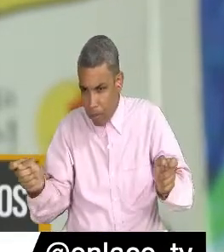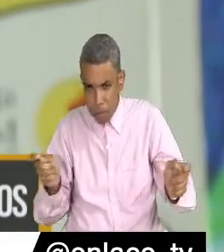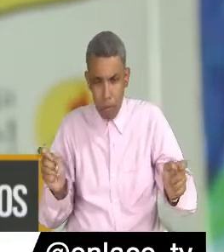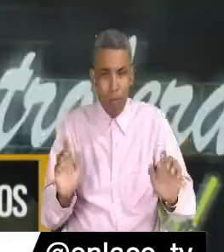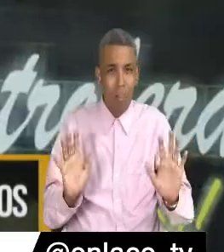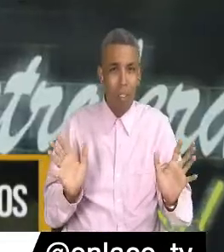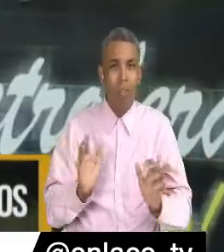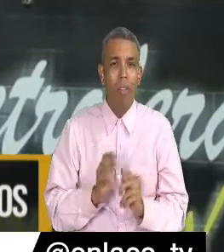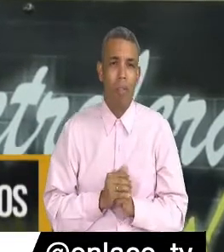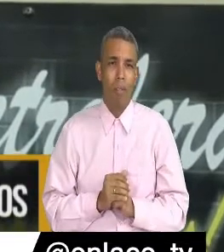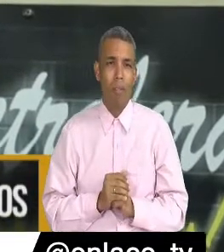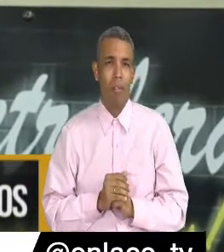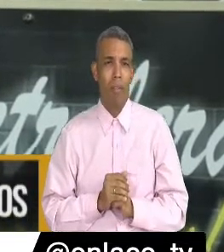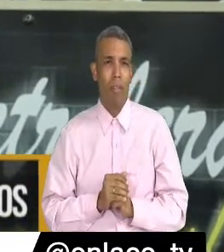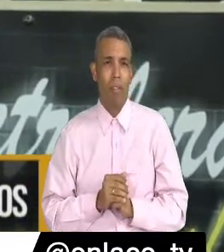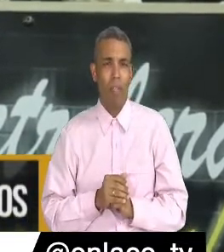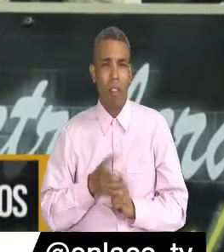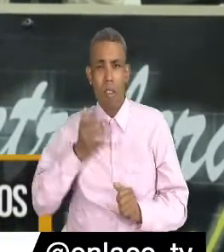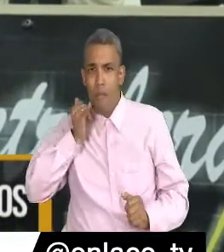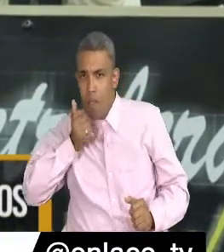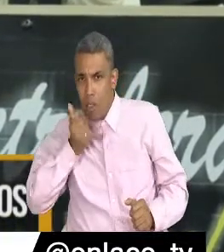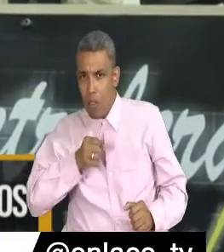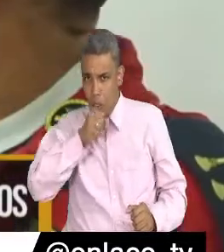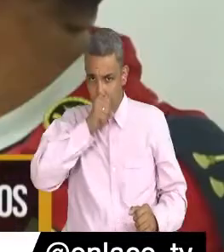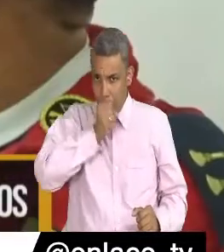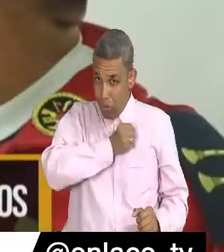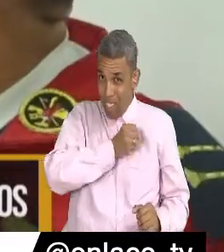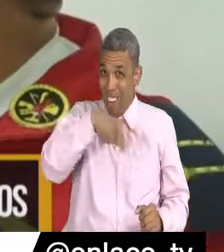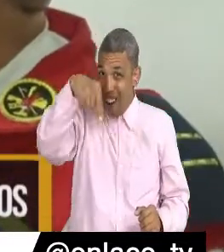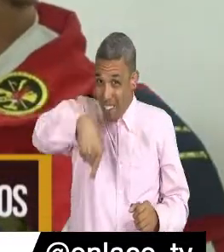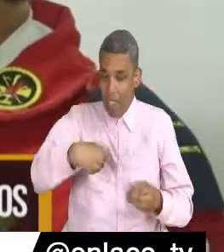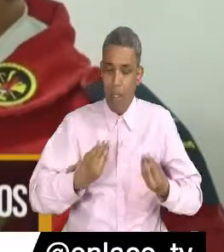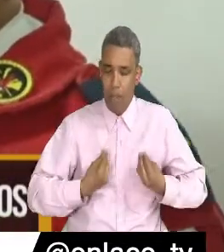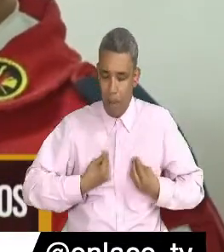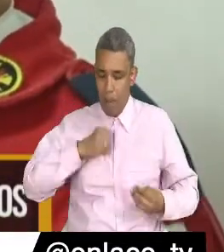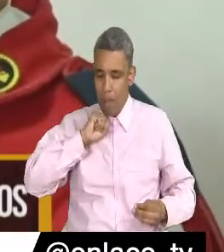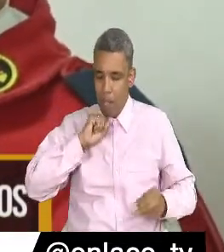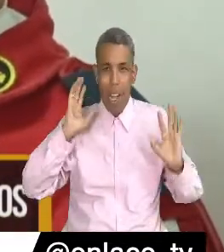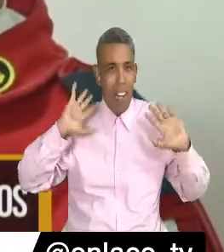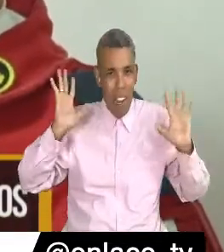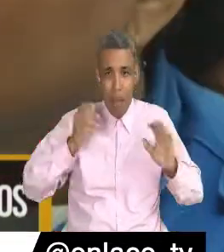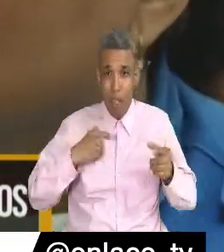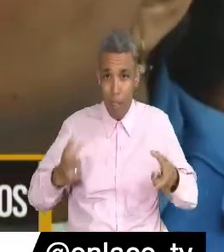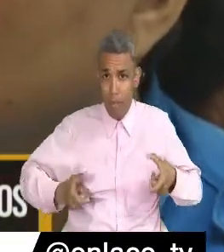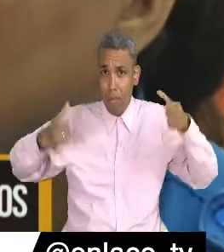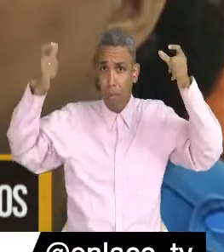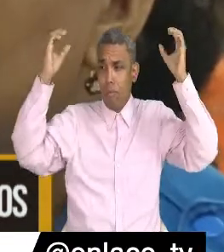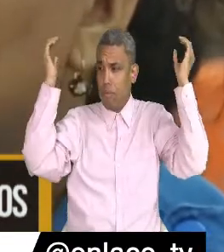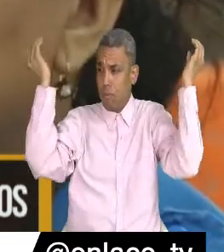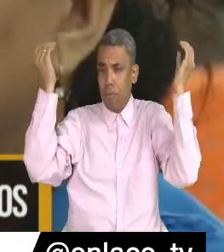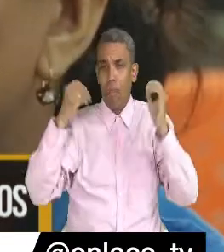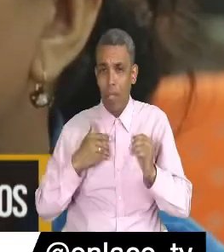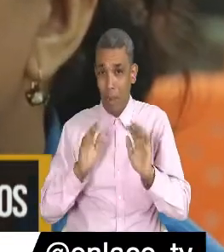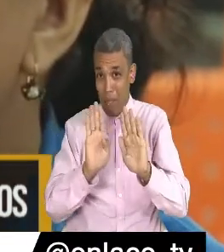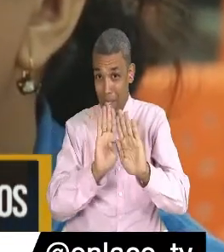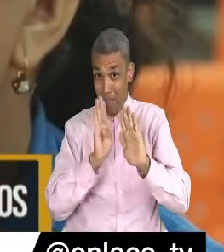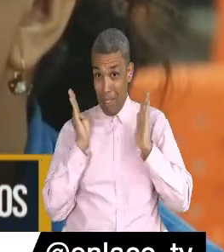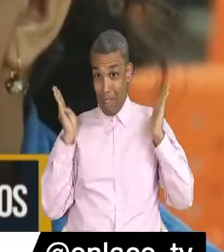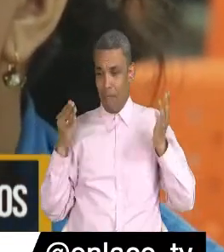hinchas de Millonarios que iban en Barranca Bermeja. Se va a restringir la entrada porque también se tienen indicios de que